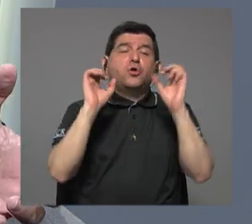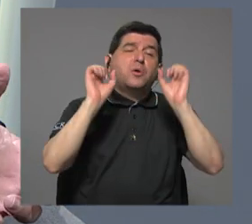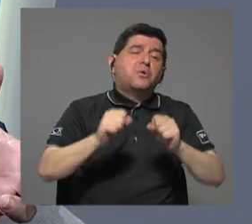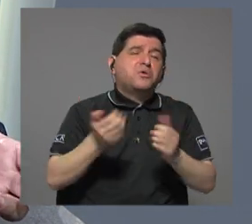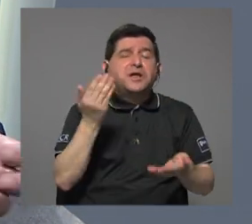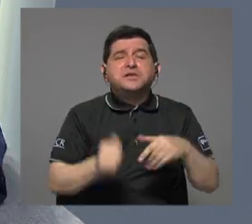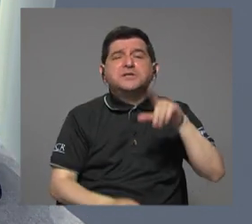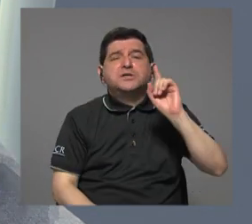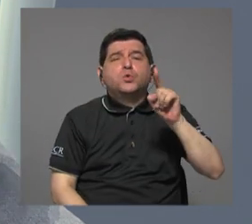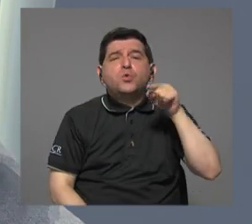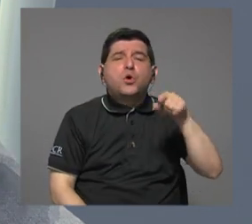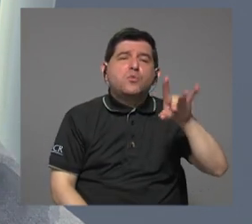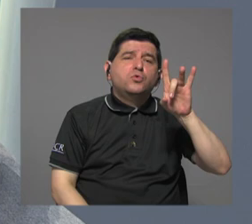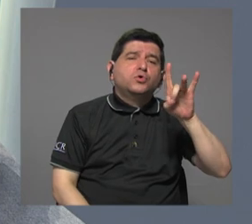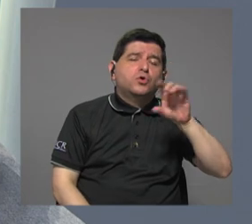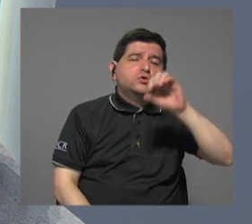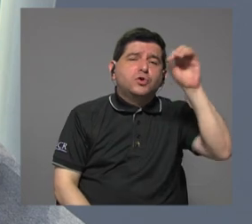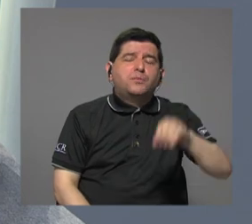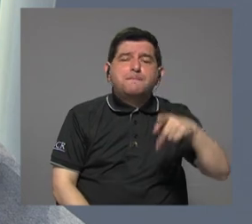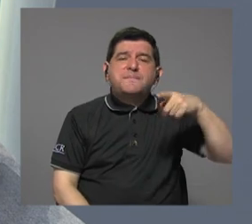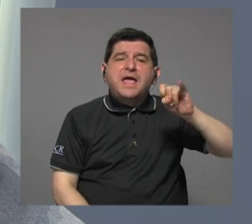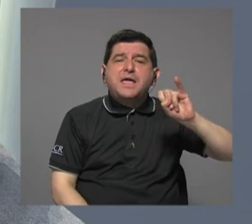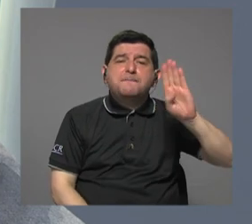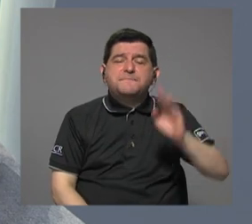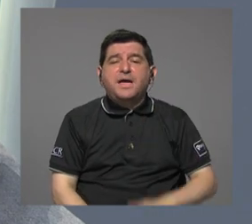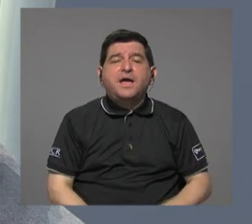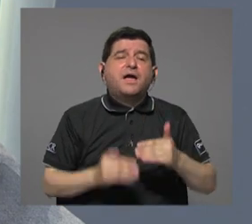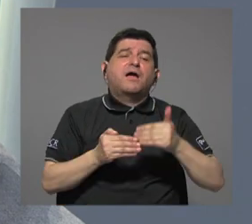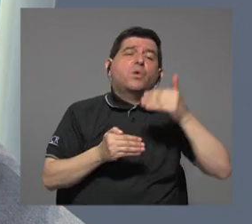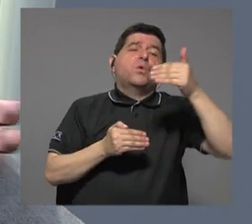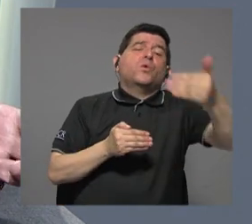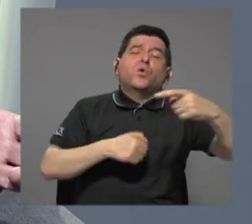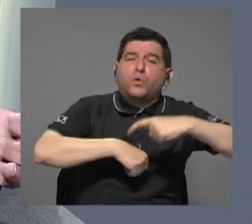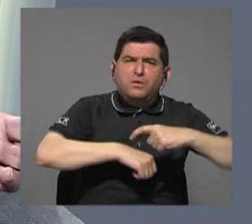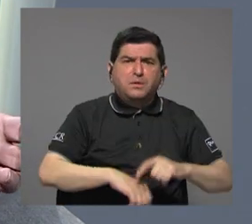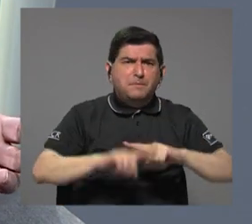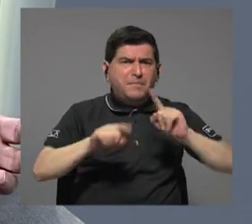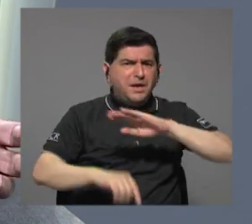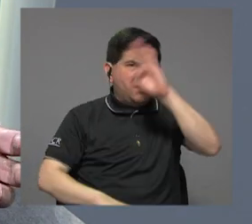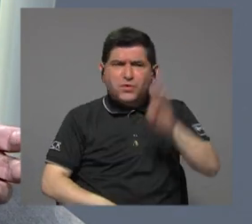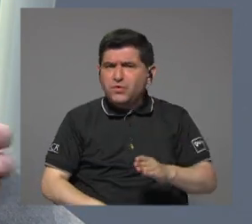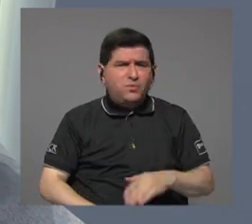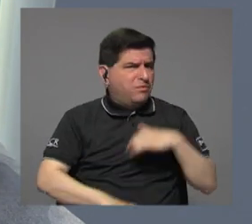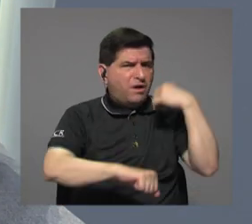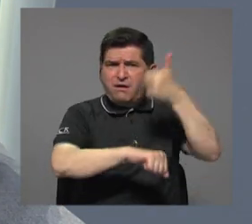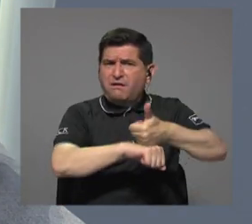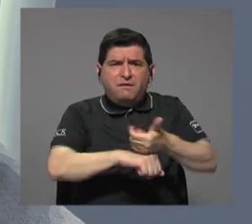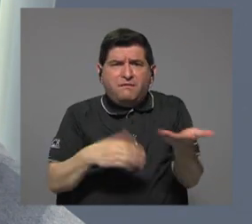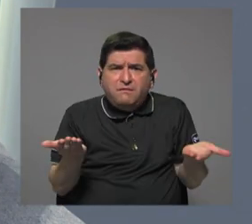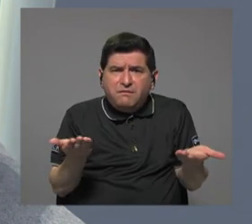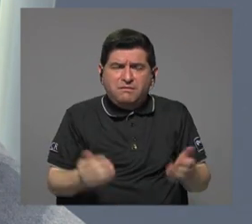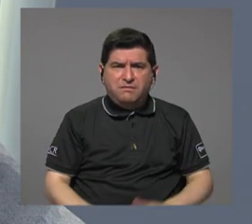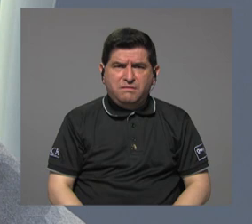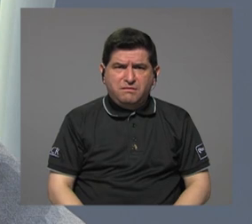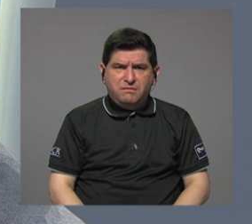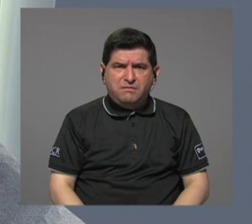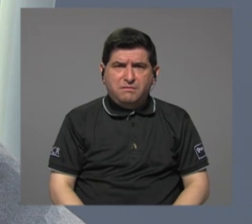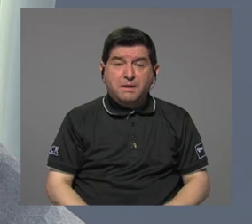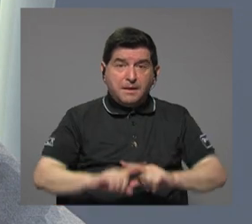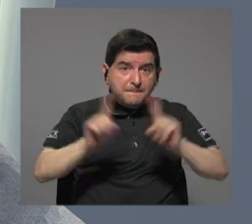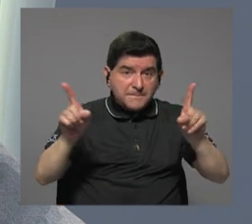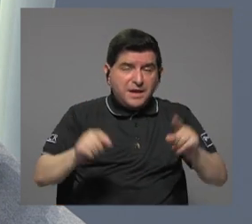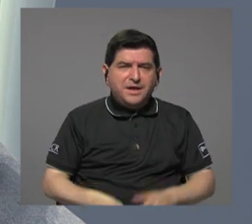un punto 8 por ciento del producto interno bruto en el tiempo bueno eso nunca se concretó pero desde el punto de vista del